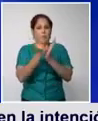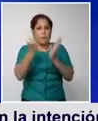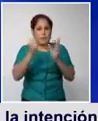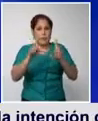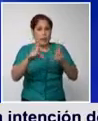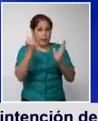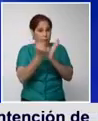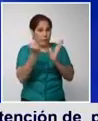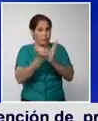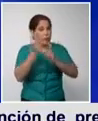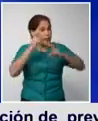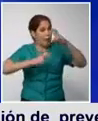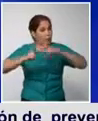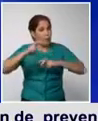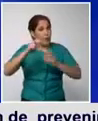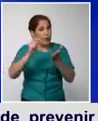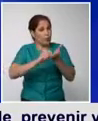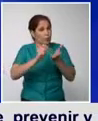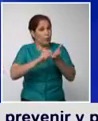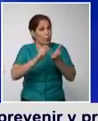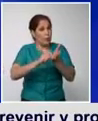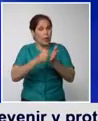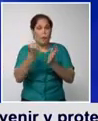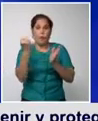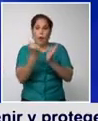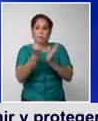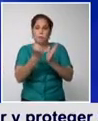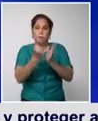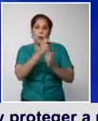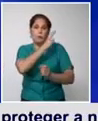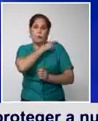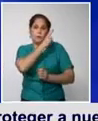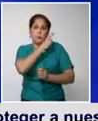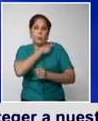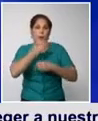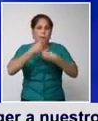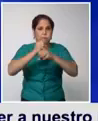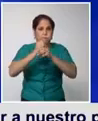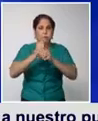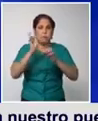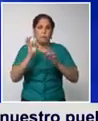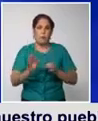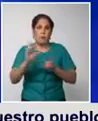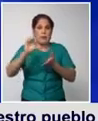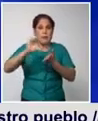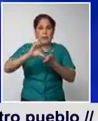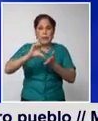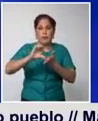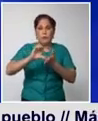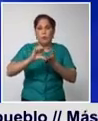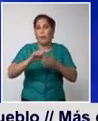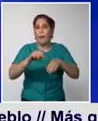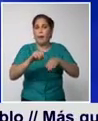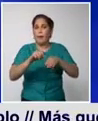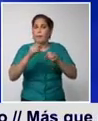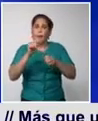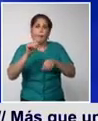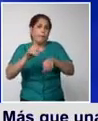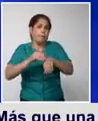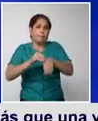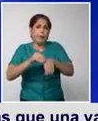y auditorías de la autoridad regulatoria. Eso transcurrió en el Centro Nacional de Toxicología aquí